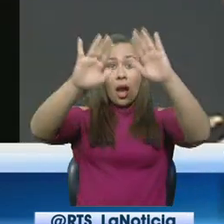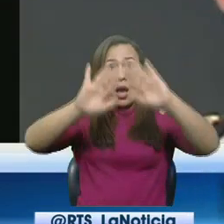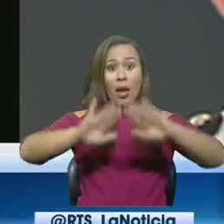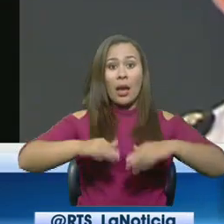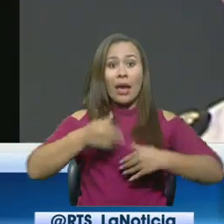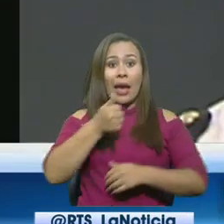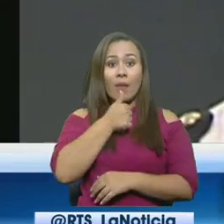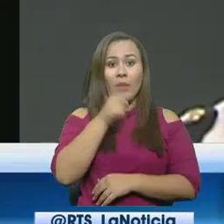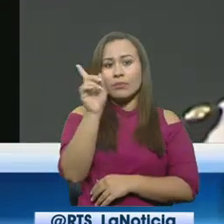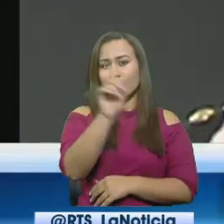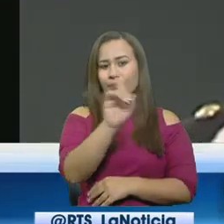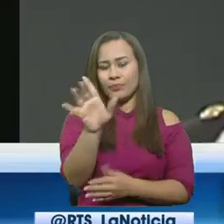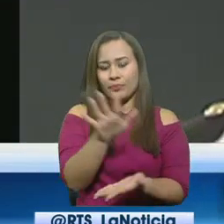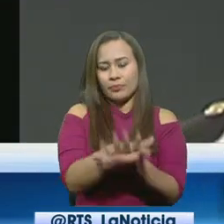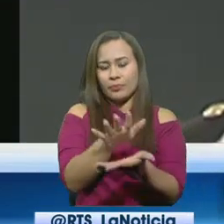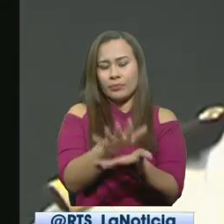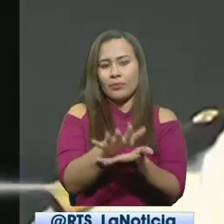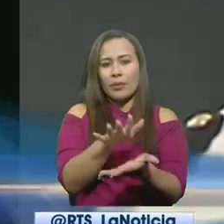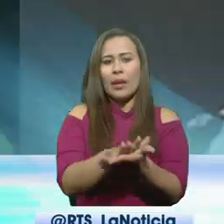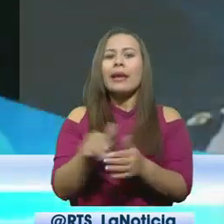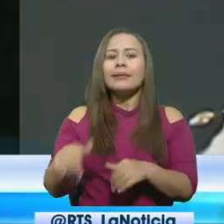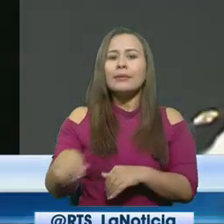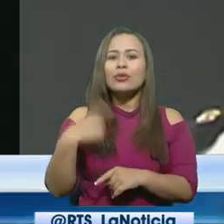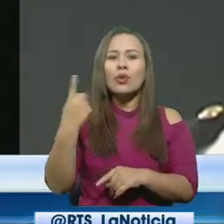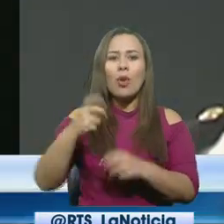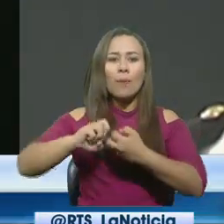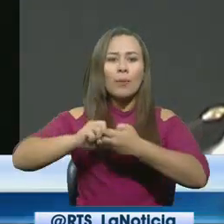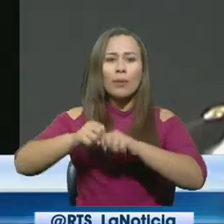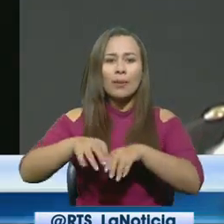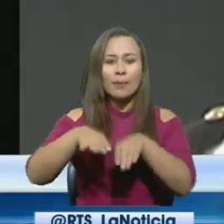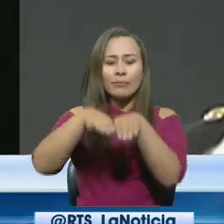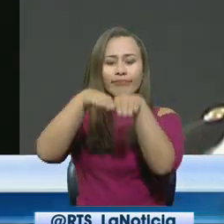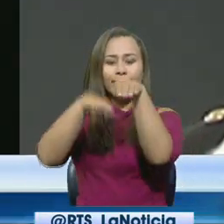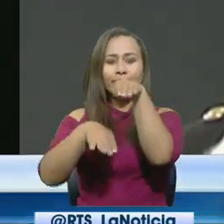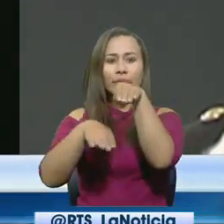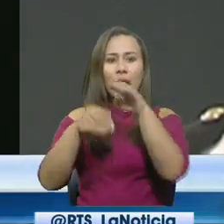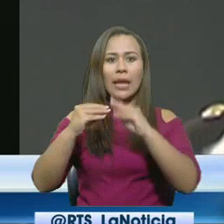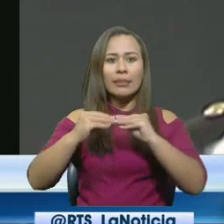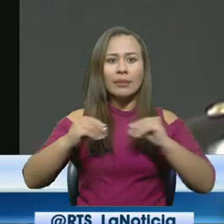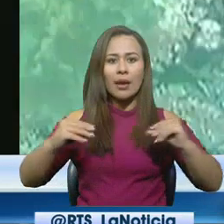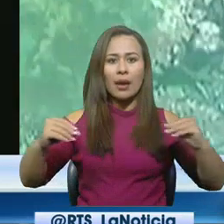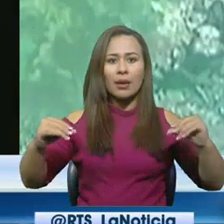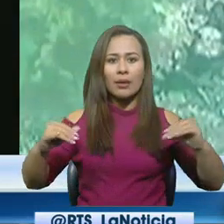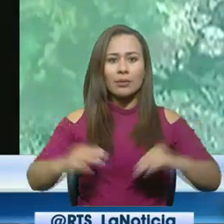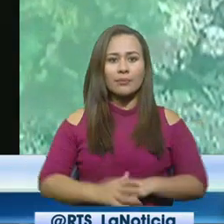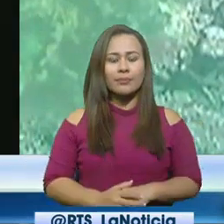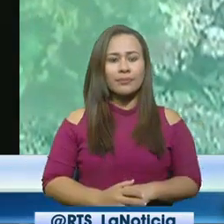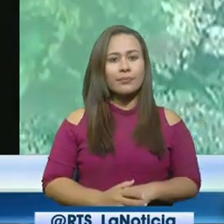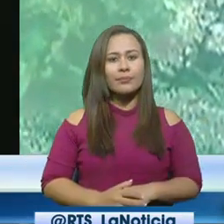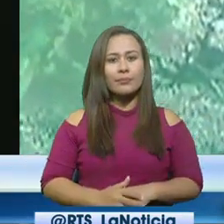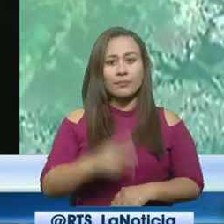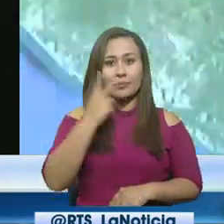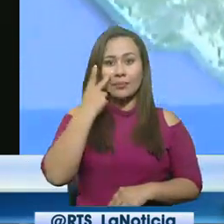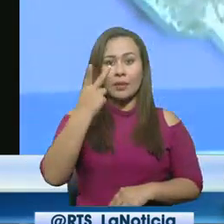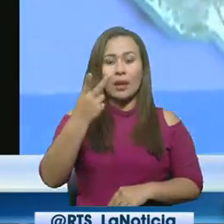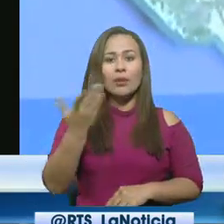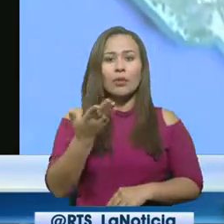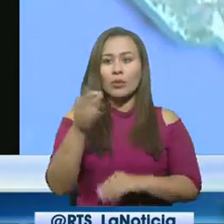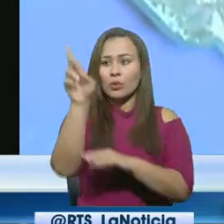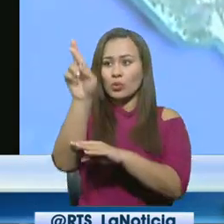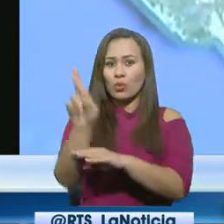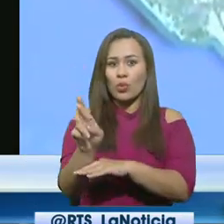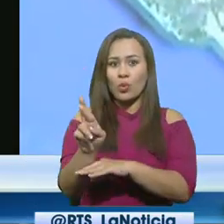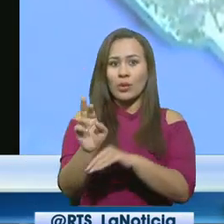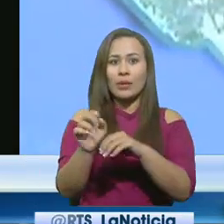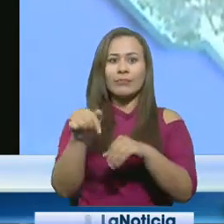una zona relativamente sísmica, existe una falla tectónica que justamente cruza, sube desde Puna pasando por el